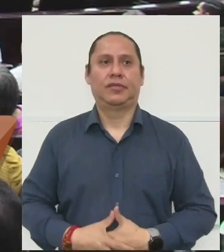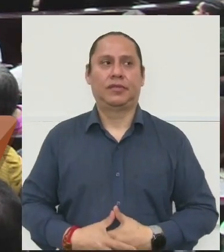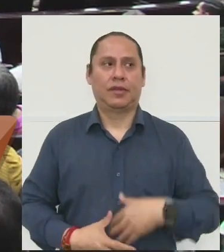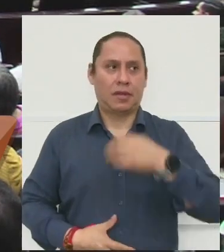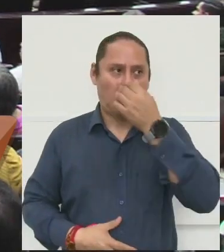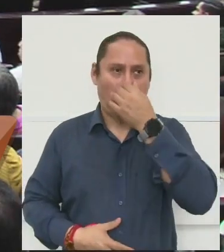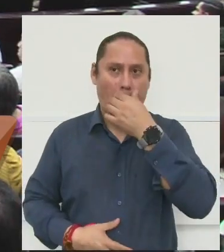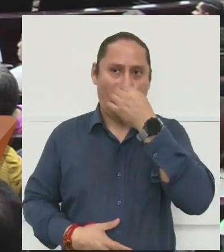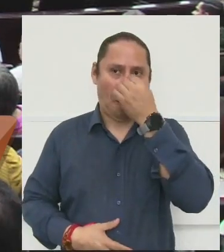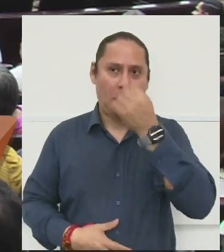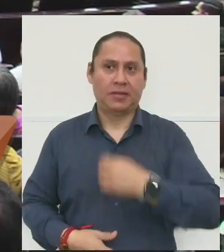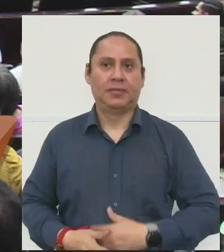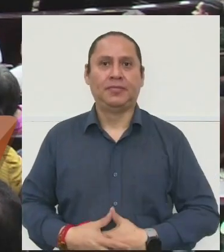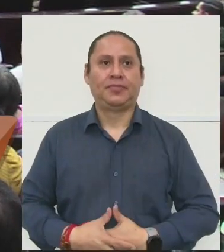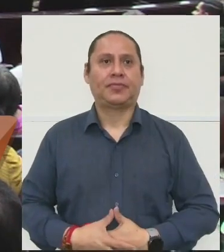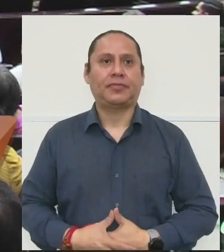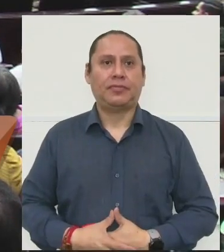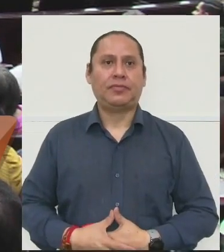la